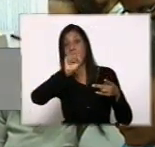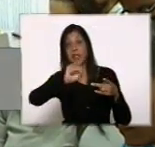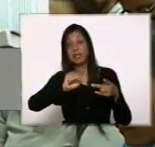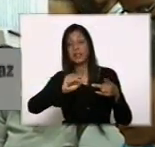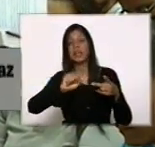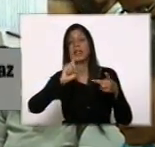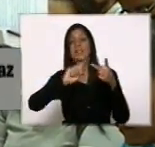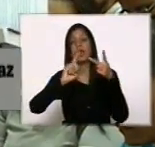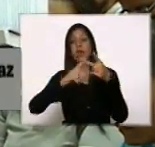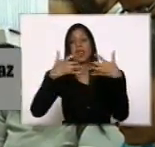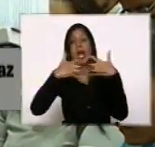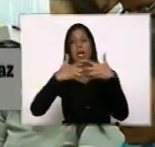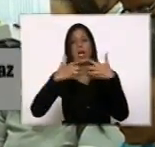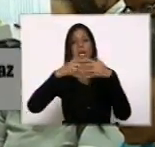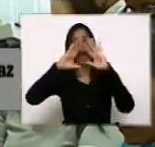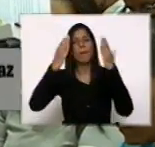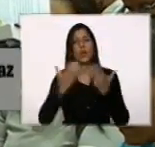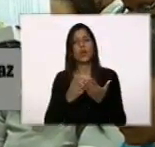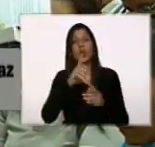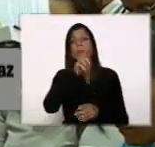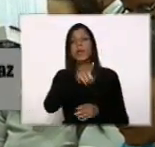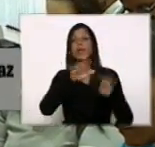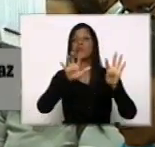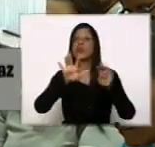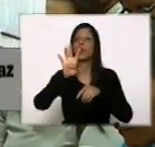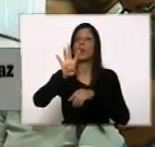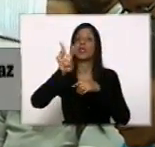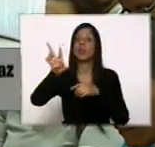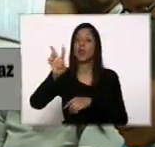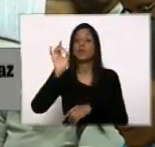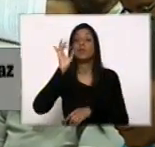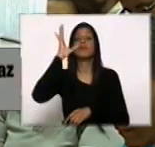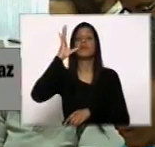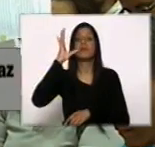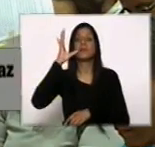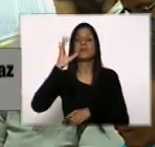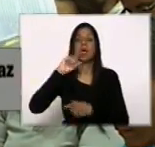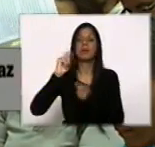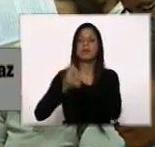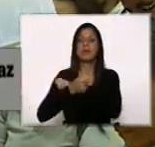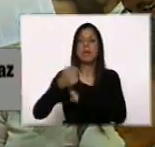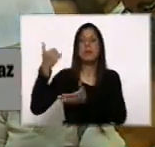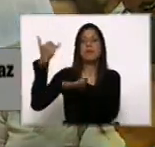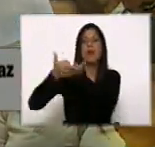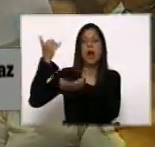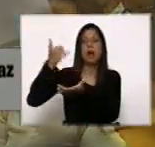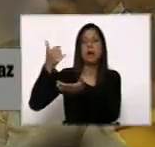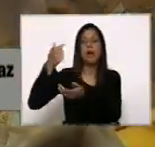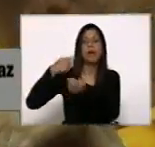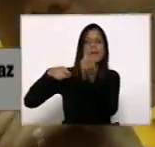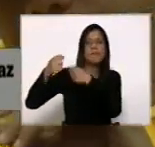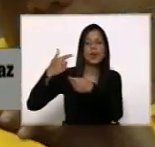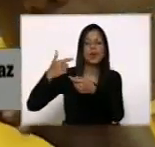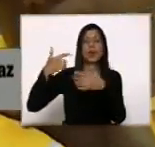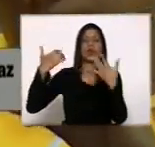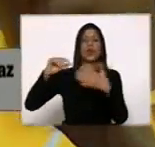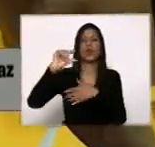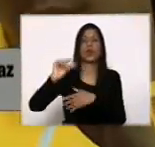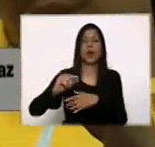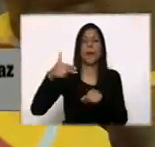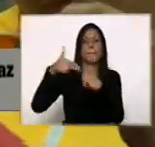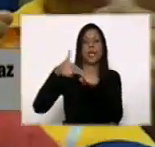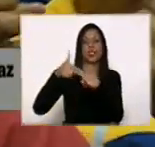en plena Segunda Guerra Mundial, en 1942, hacer una reforma del impuesto sobre la renta que pechaba con un gran impuesto al